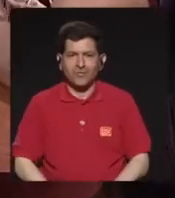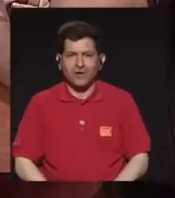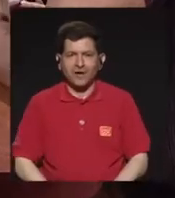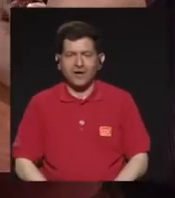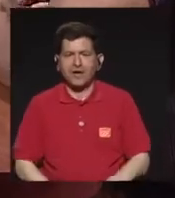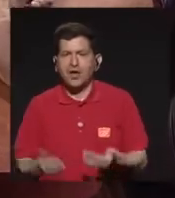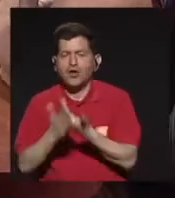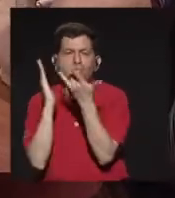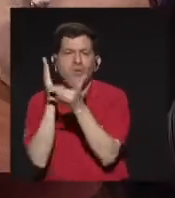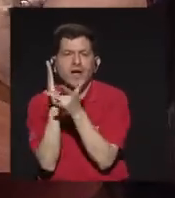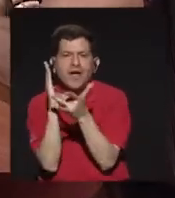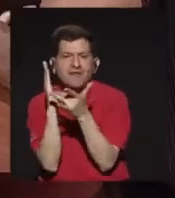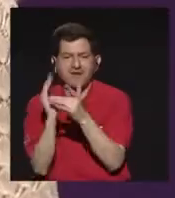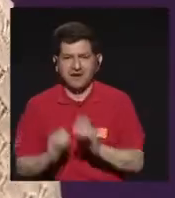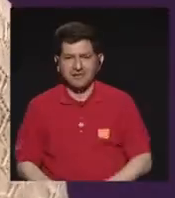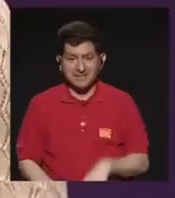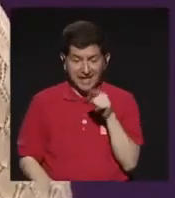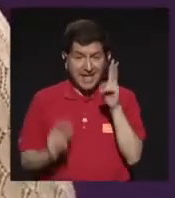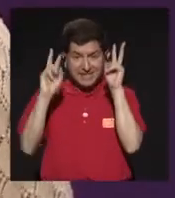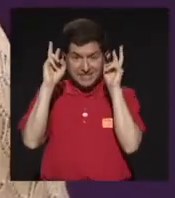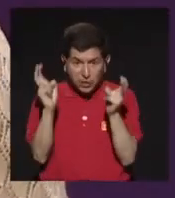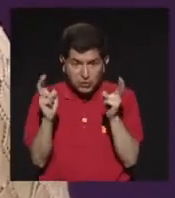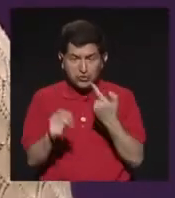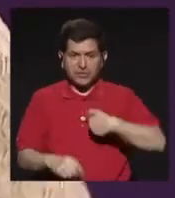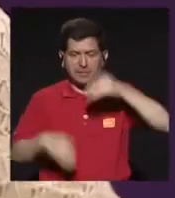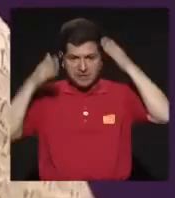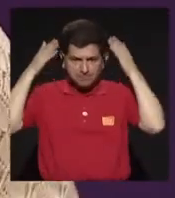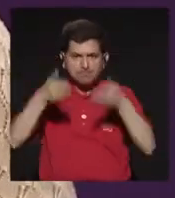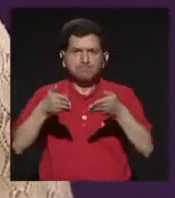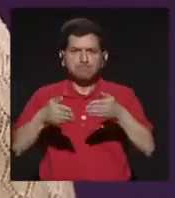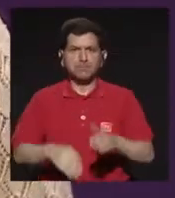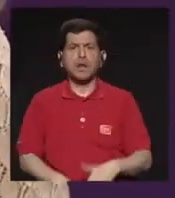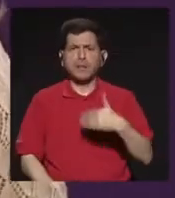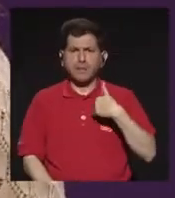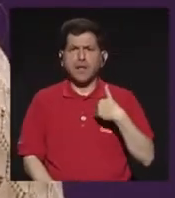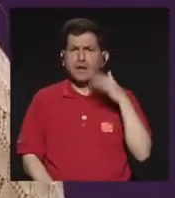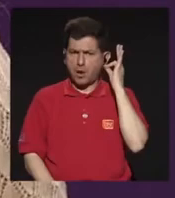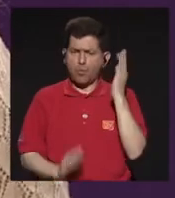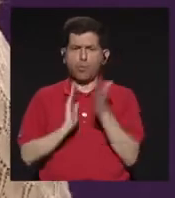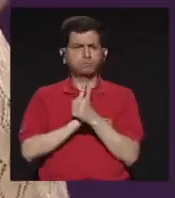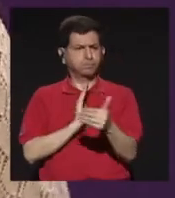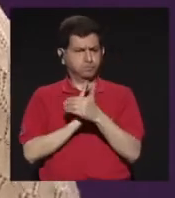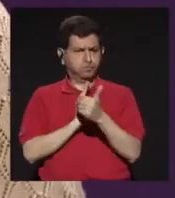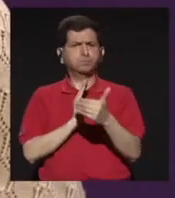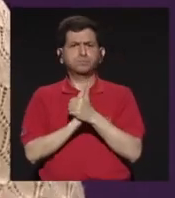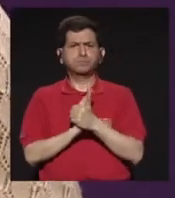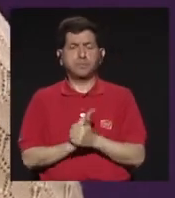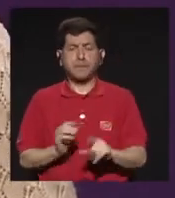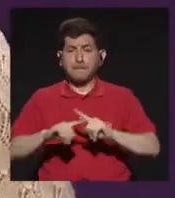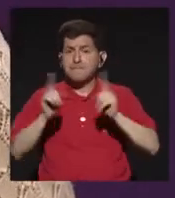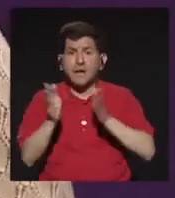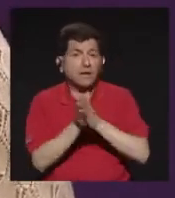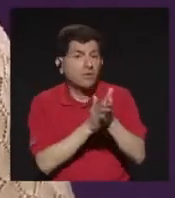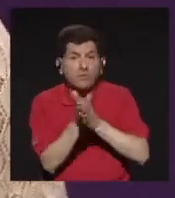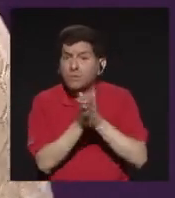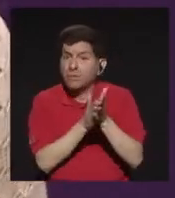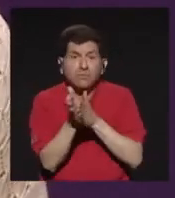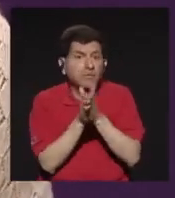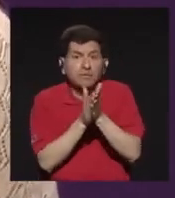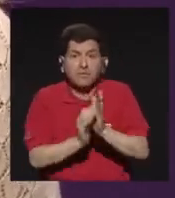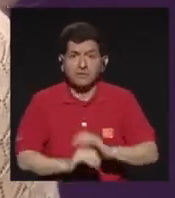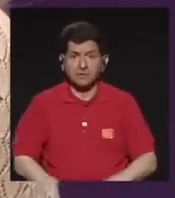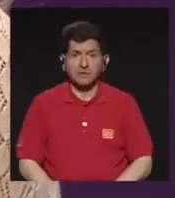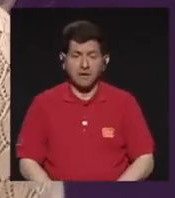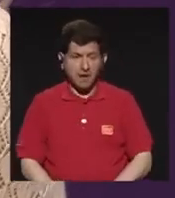de nuevas tecnologías. Esos son los temas que vamos a enfocar porque tenemos mujeres muy capaces que no las estamos aprovechando.